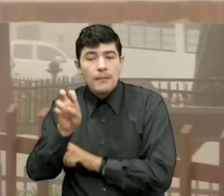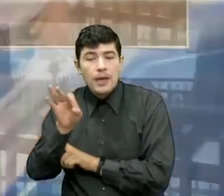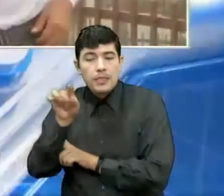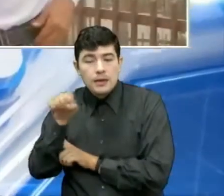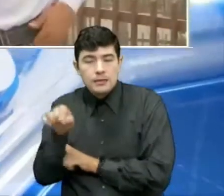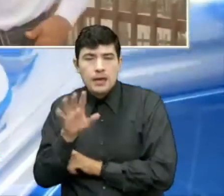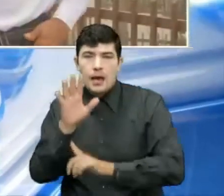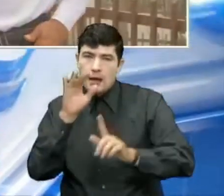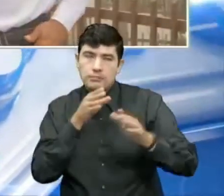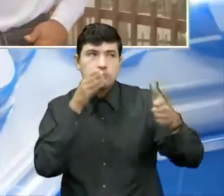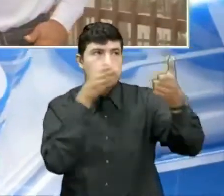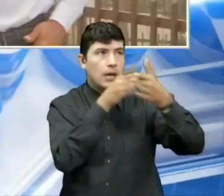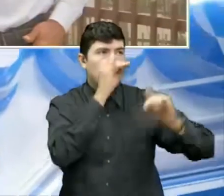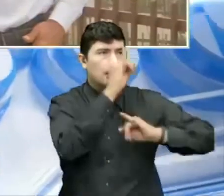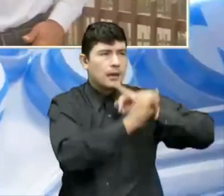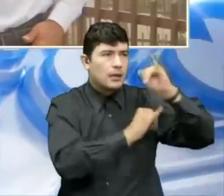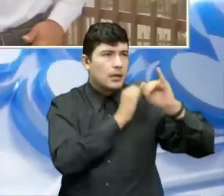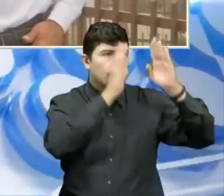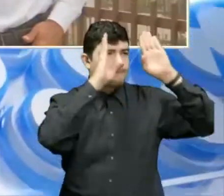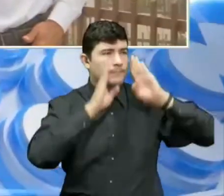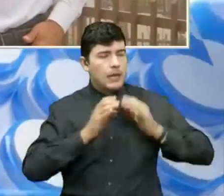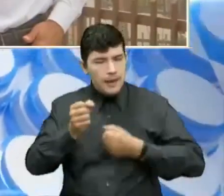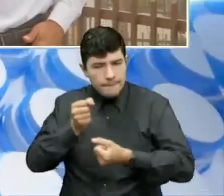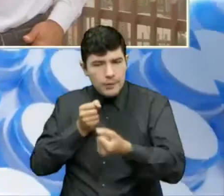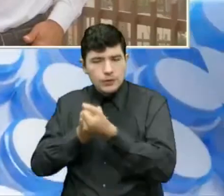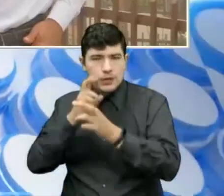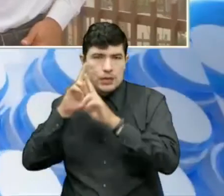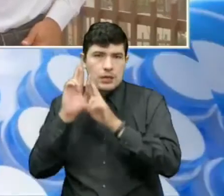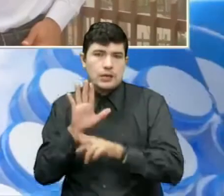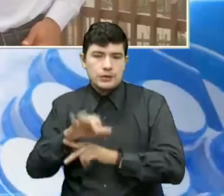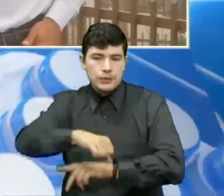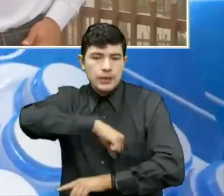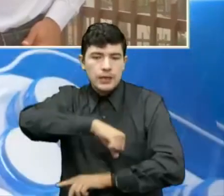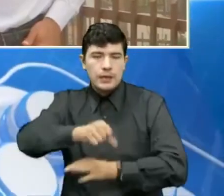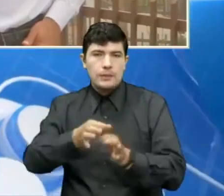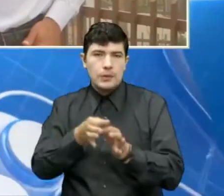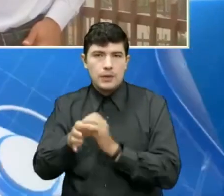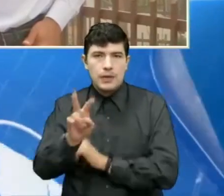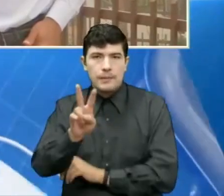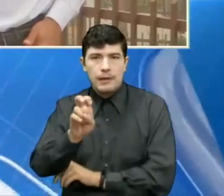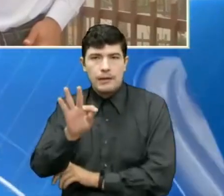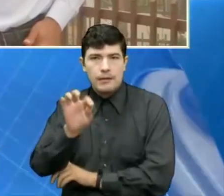afecta. Esta es la información que tenemos desde el municipio de Betas. Yo soy Carlos Cárdenas. Oriente Noticias está informando.